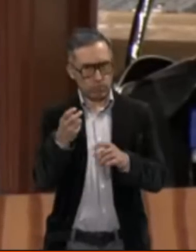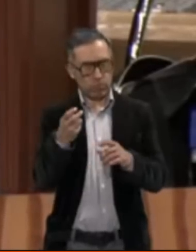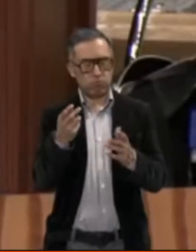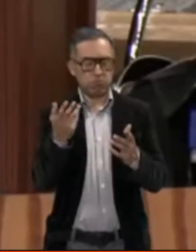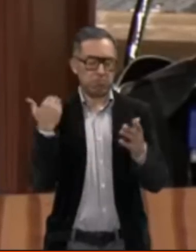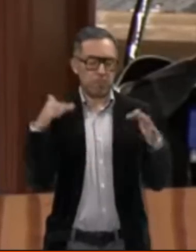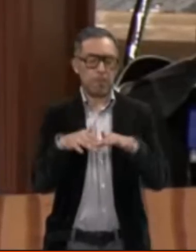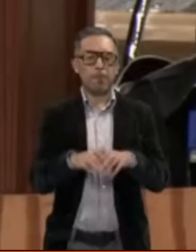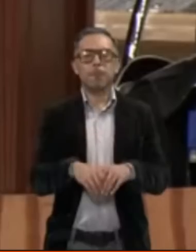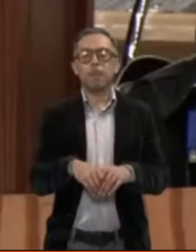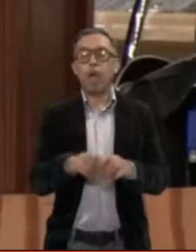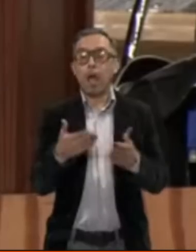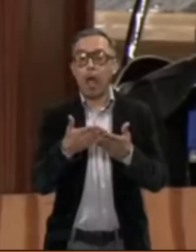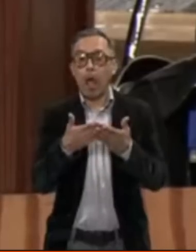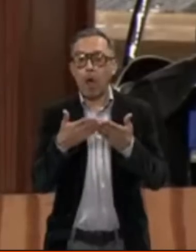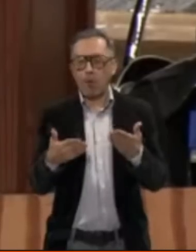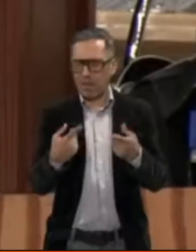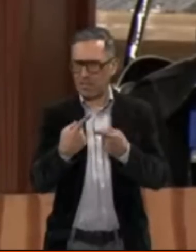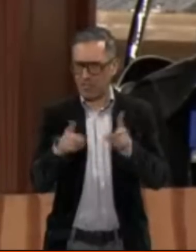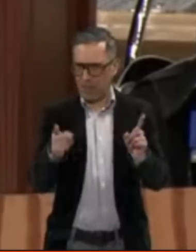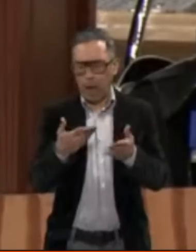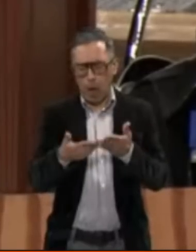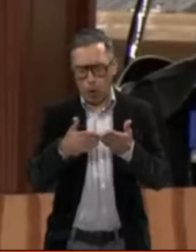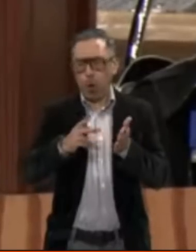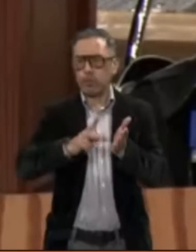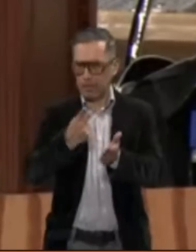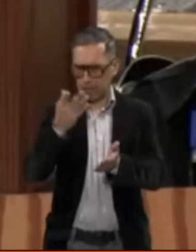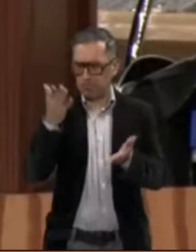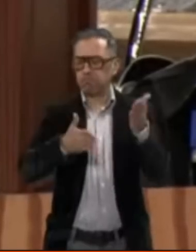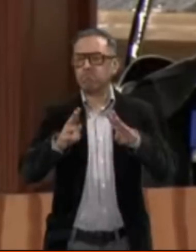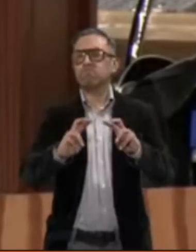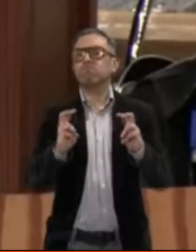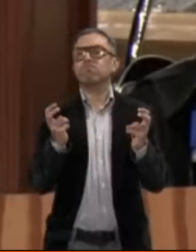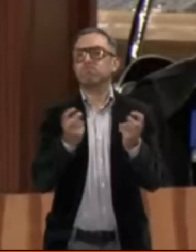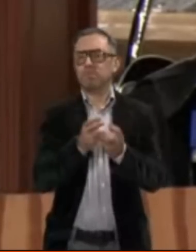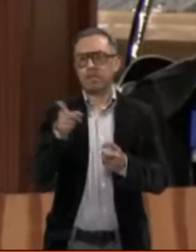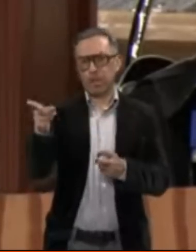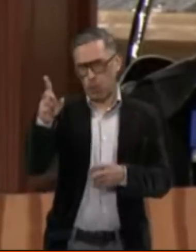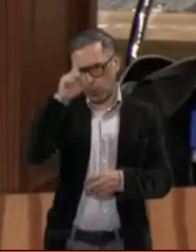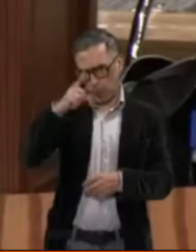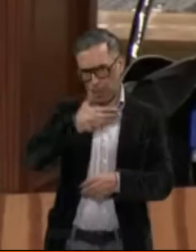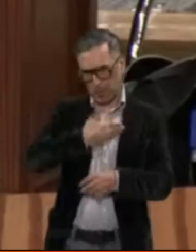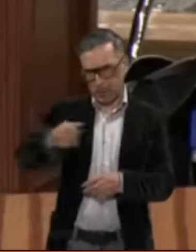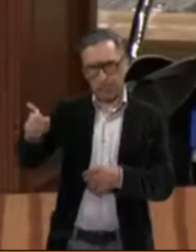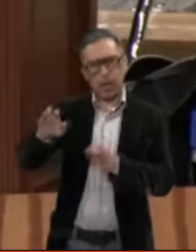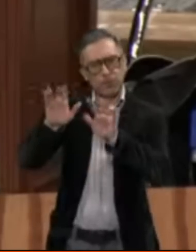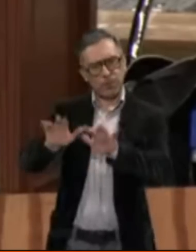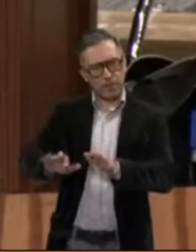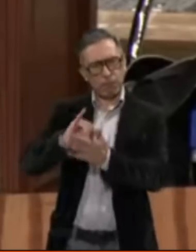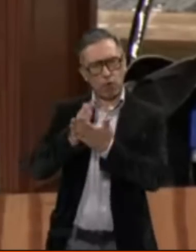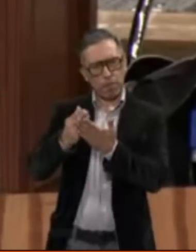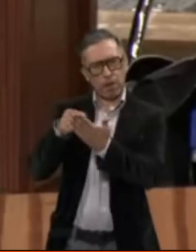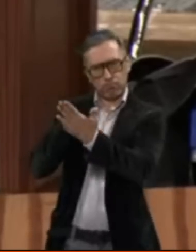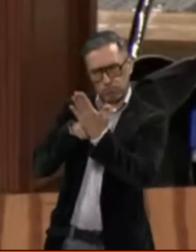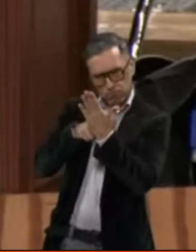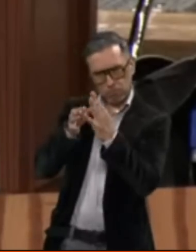distinta y positiva, hoy estamos en esta herradura de la democracia para conocer el informe que nos presenta el consejero presidente sobre la